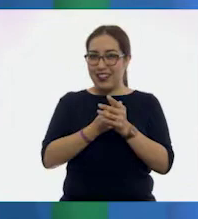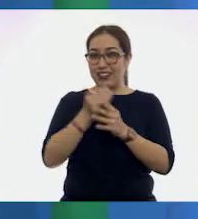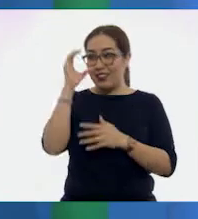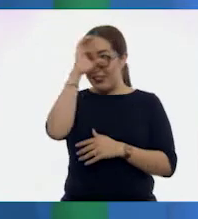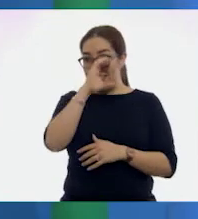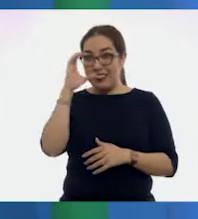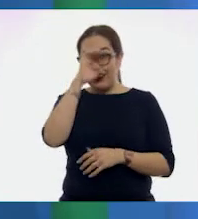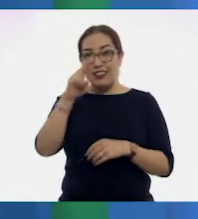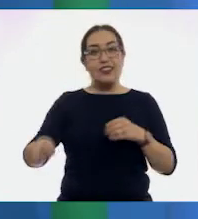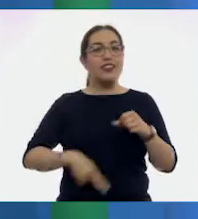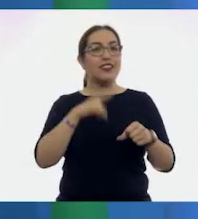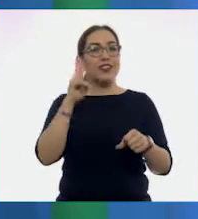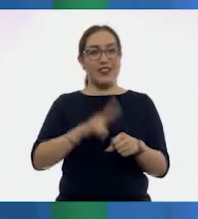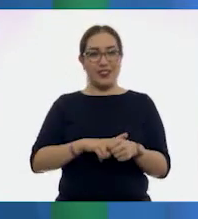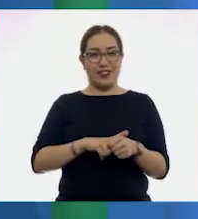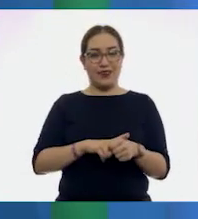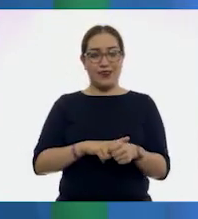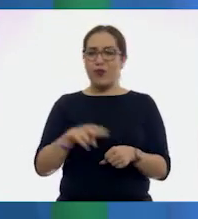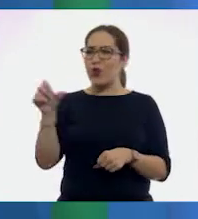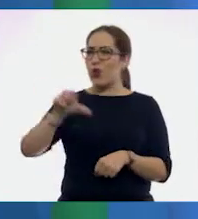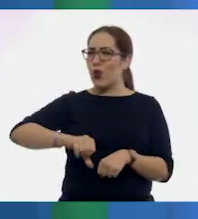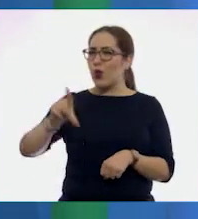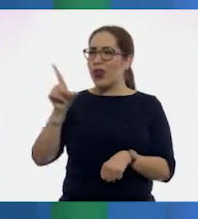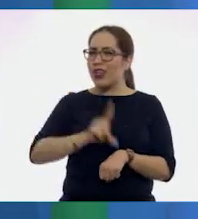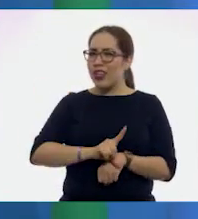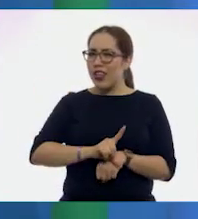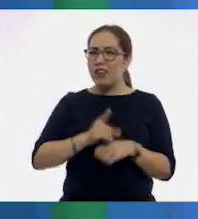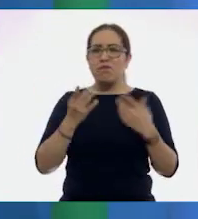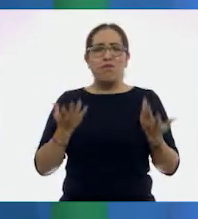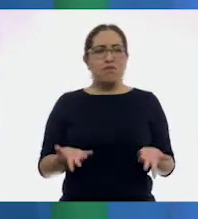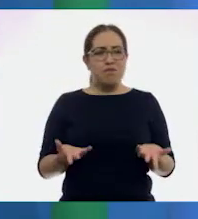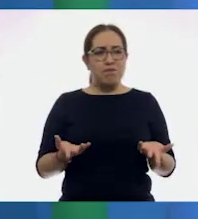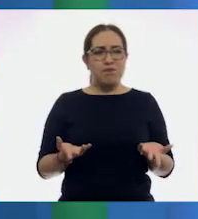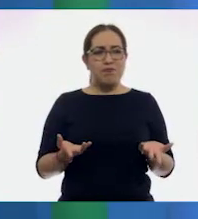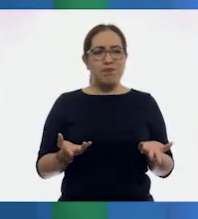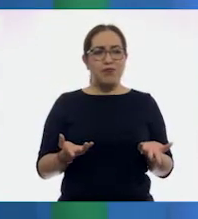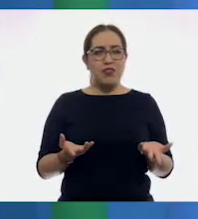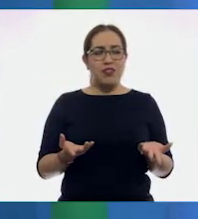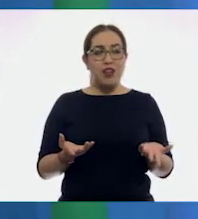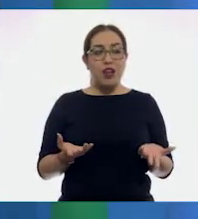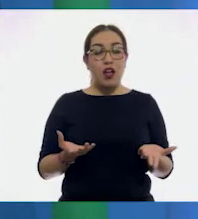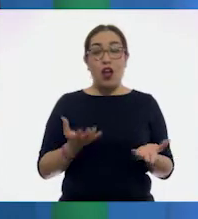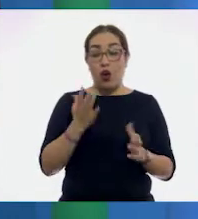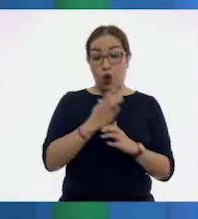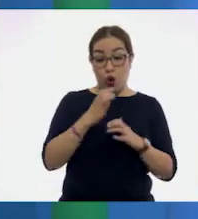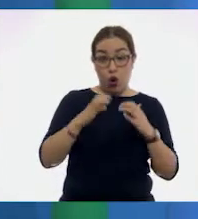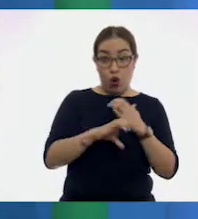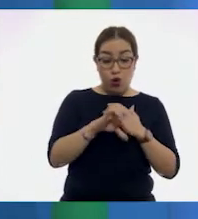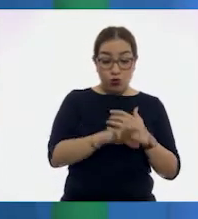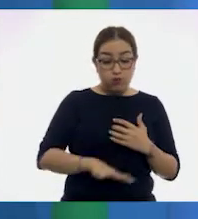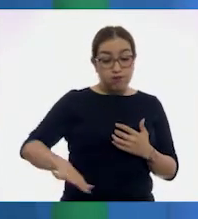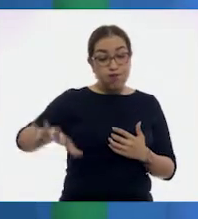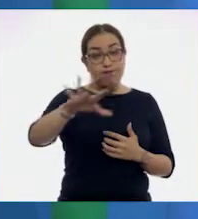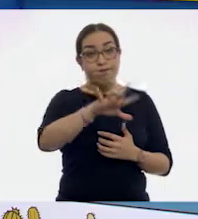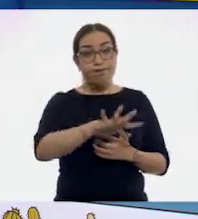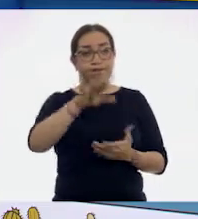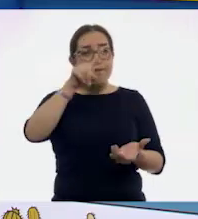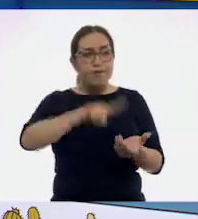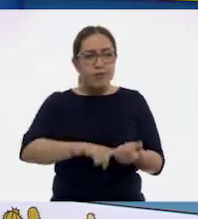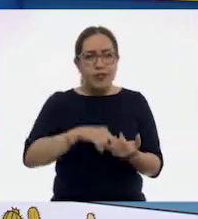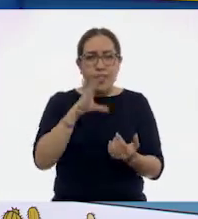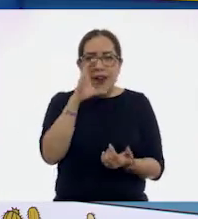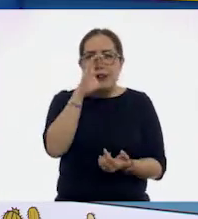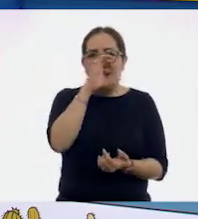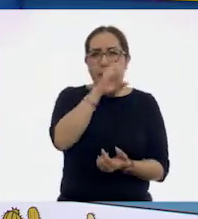Ciencias Naturales. El día de hoy vamos a estudiar los factores biológicos y físicos de un ecosistema. Claro